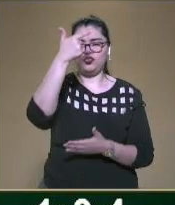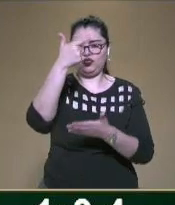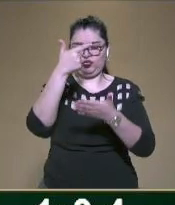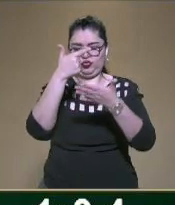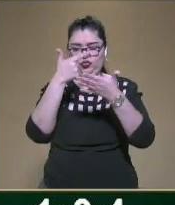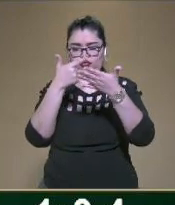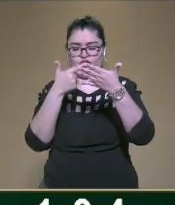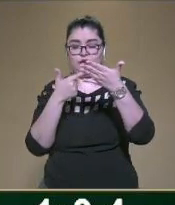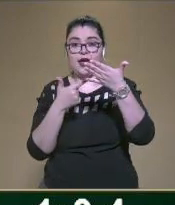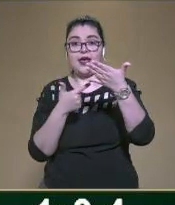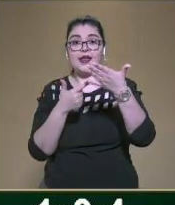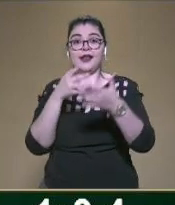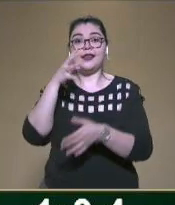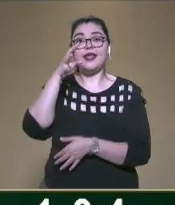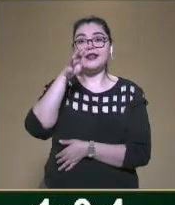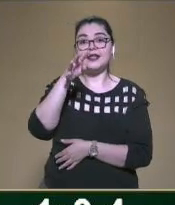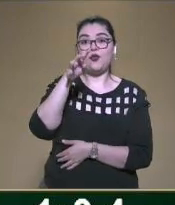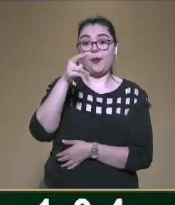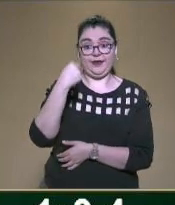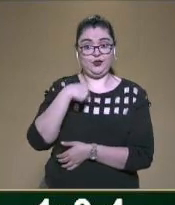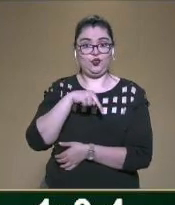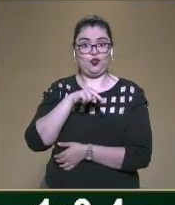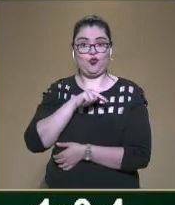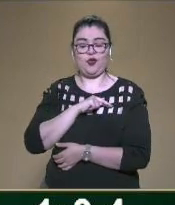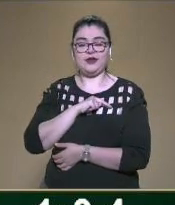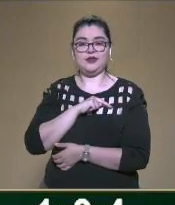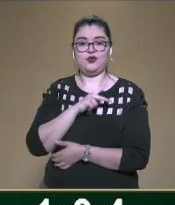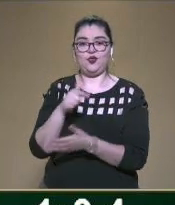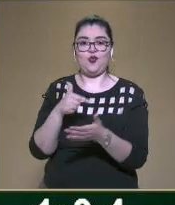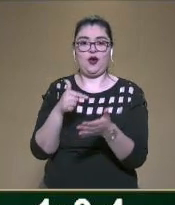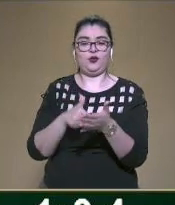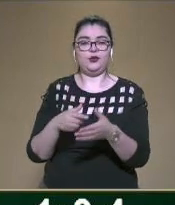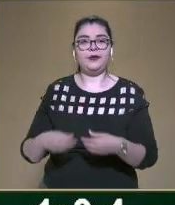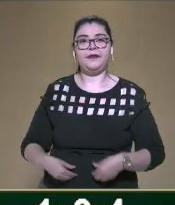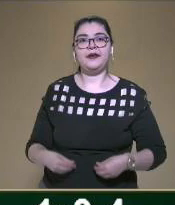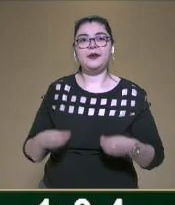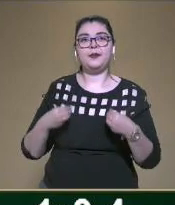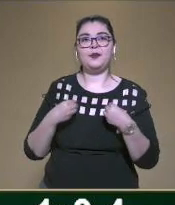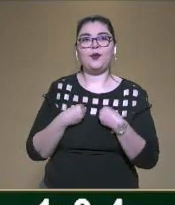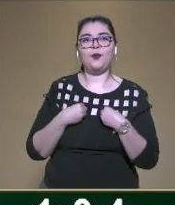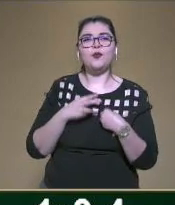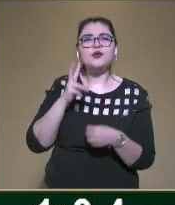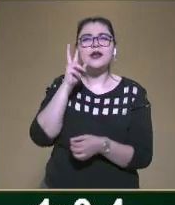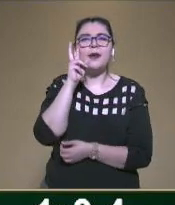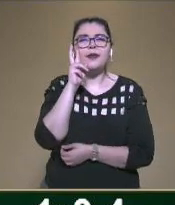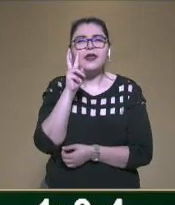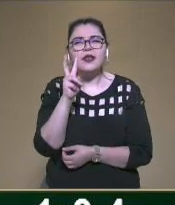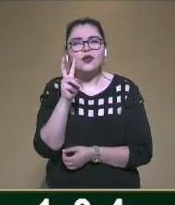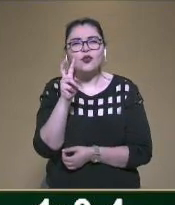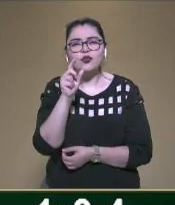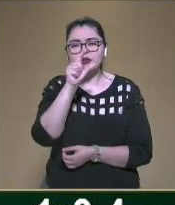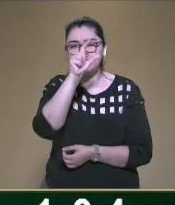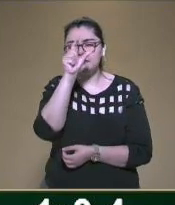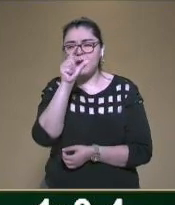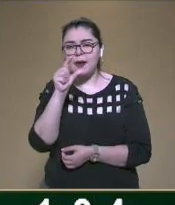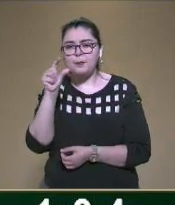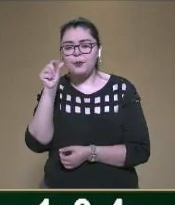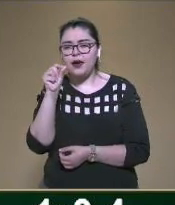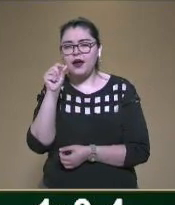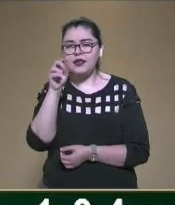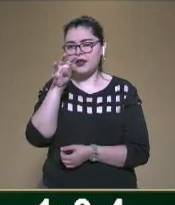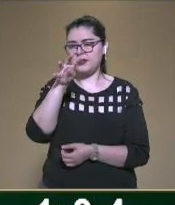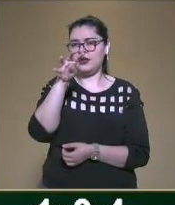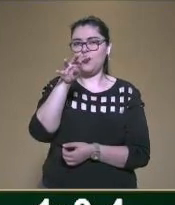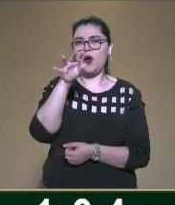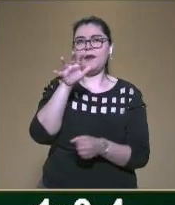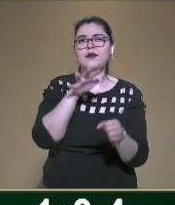nuestra entidad federativa. Y ya vieron cuál es la 19 allá en casita, cuál es el número